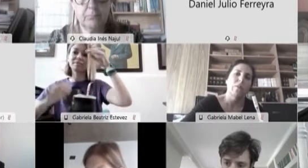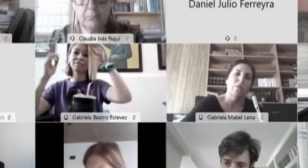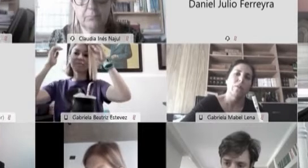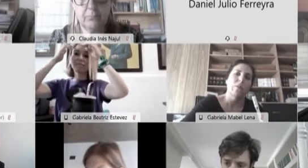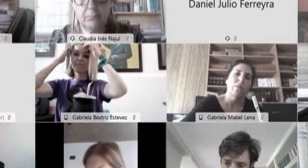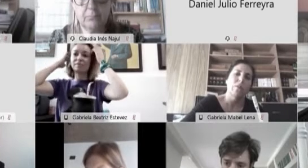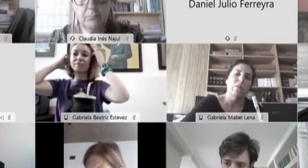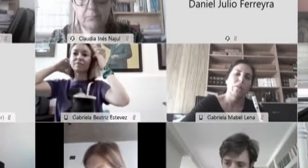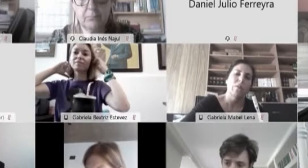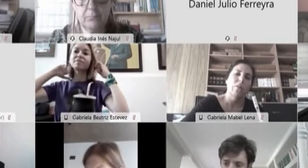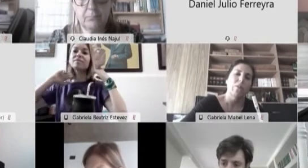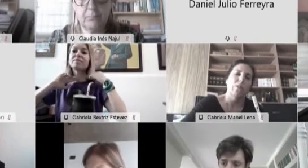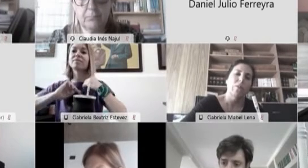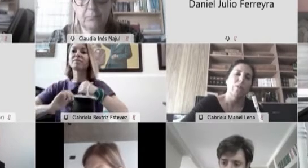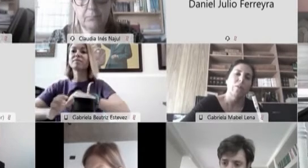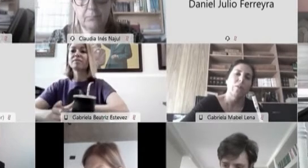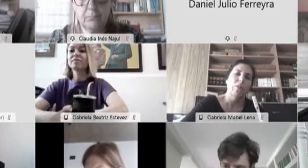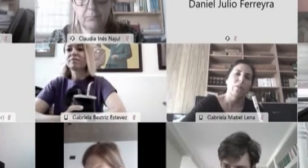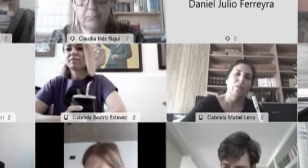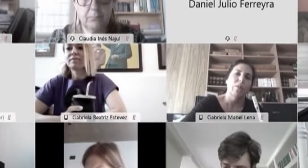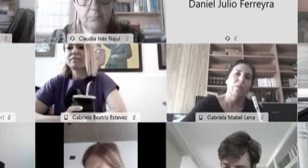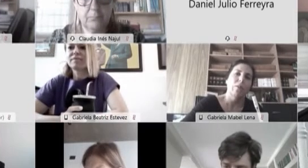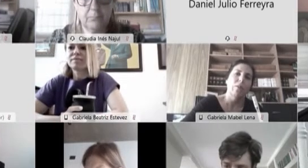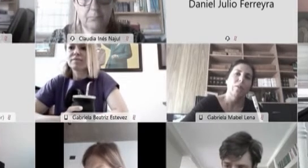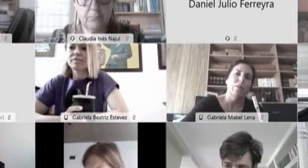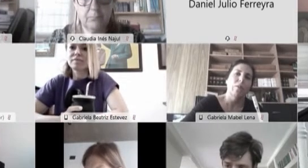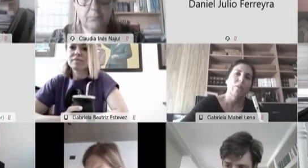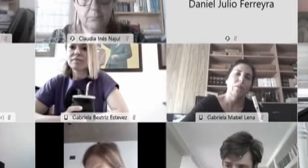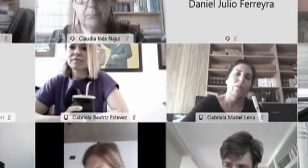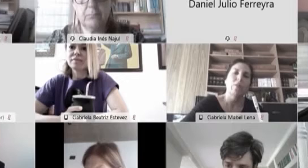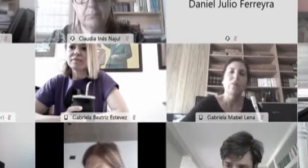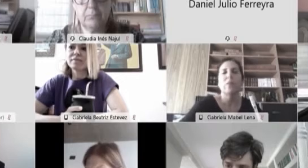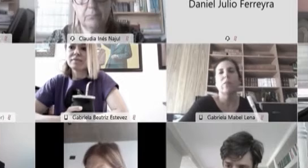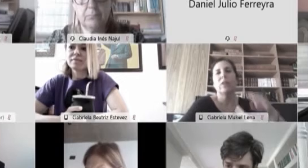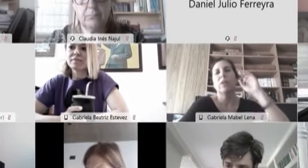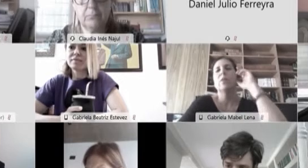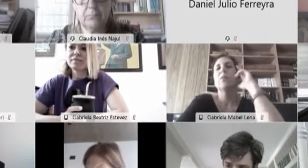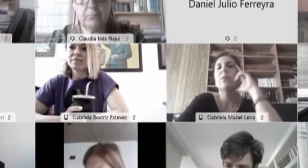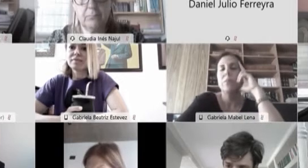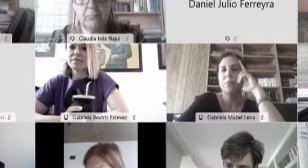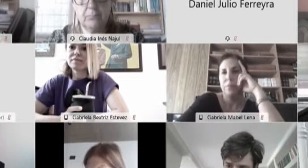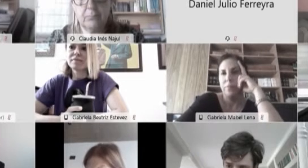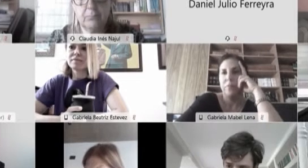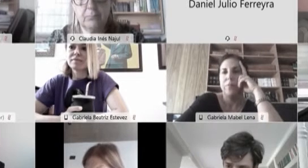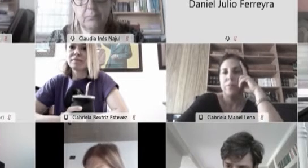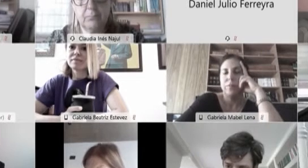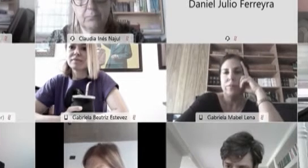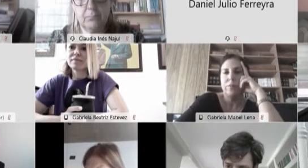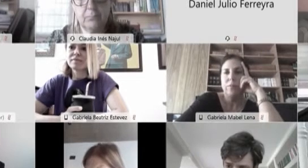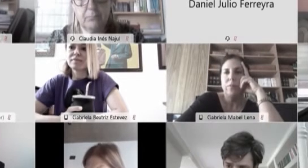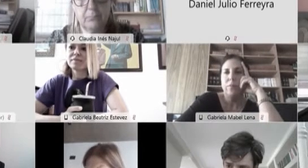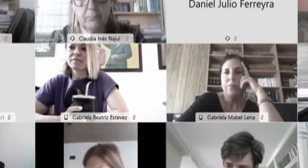libertad. No se atienden a las problemáticas de fondo que llevan a considerar el aborto y que se vinculan con violencias, presiones, pobreza y